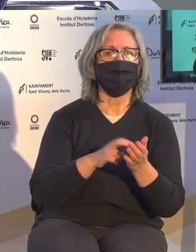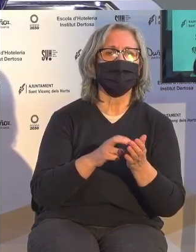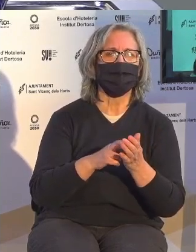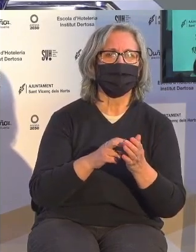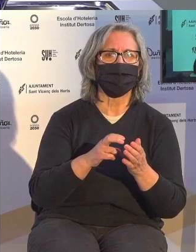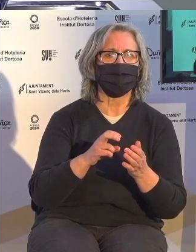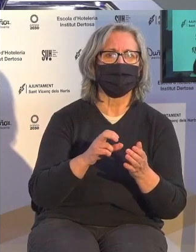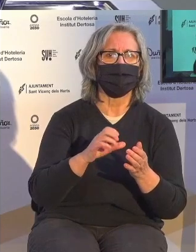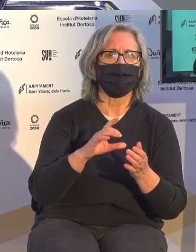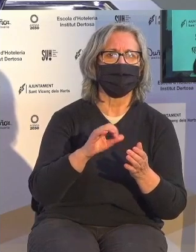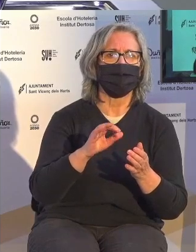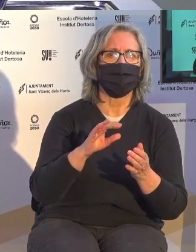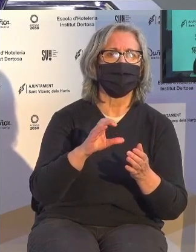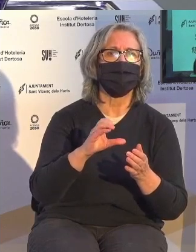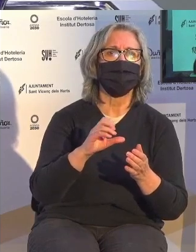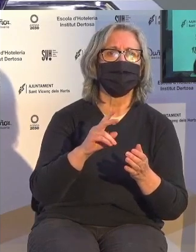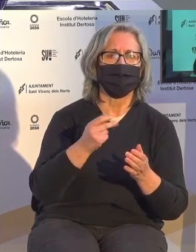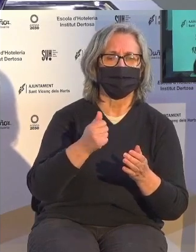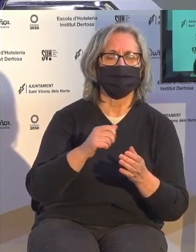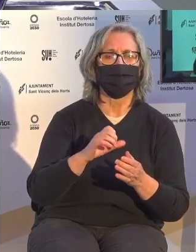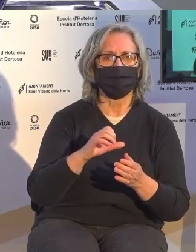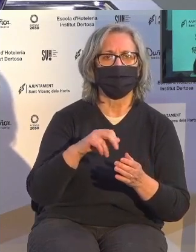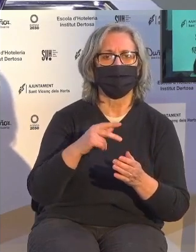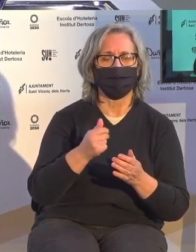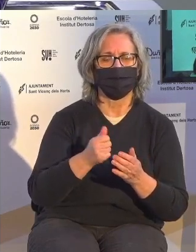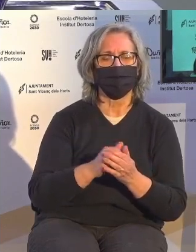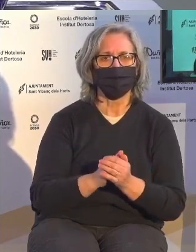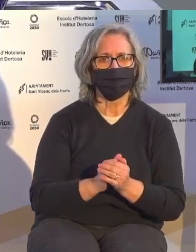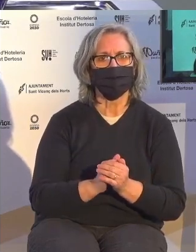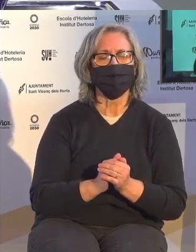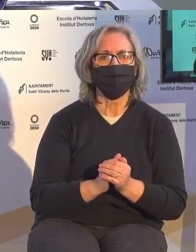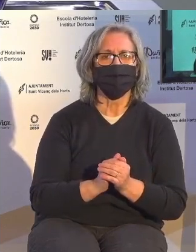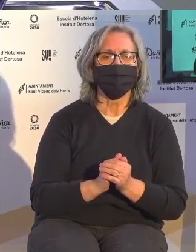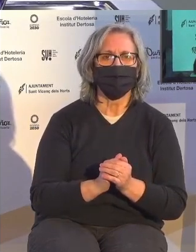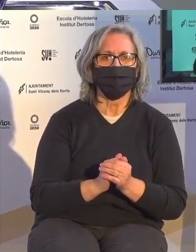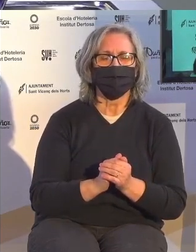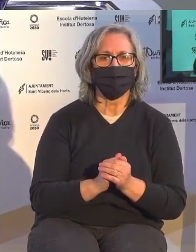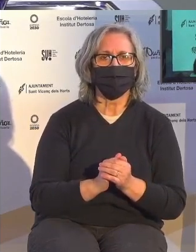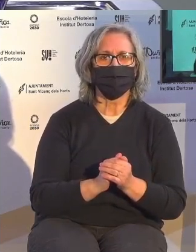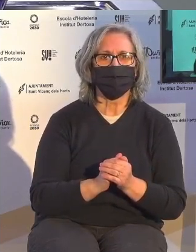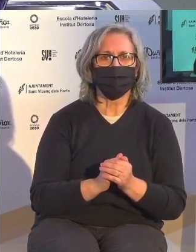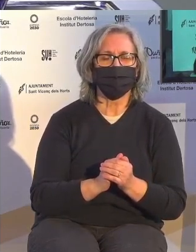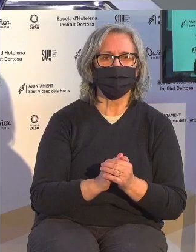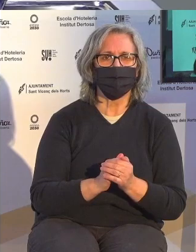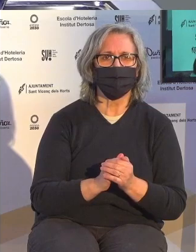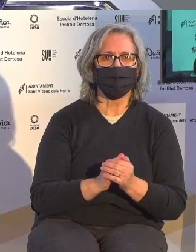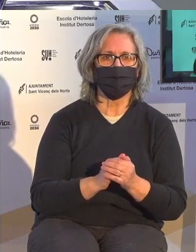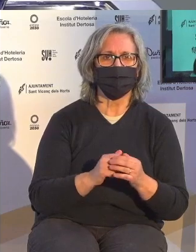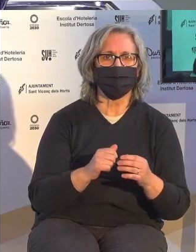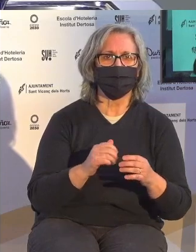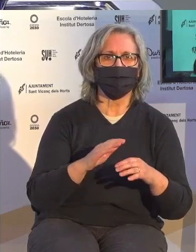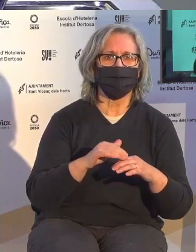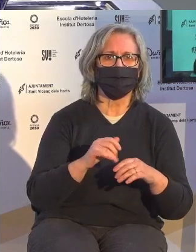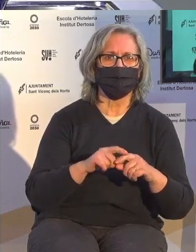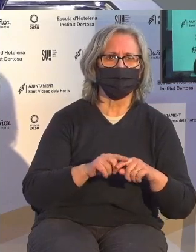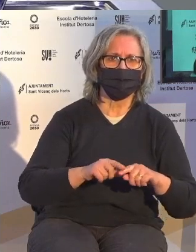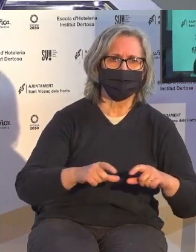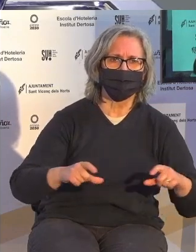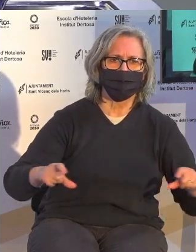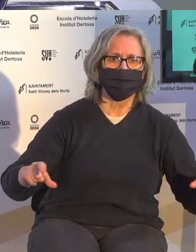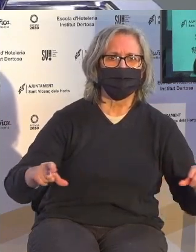eso es solamente para que puedo hacer la preparación cuando tengo eventos con mucha gente por ejemplo he hecho